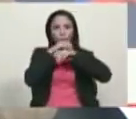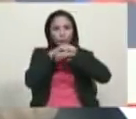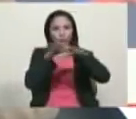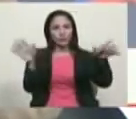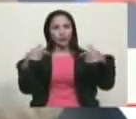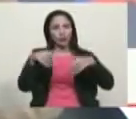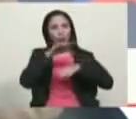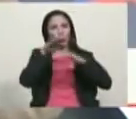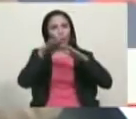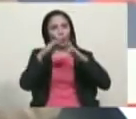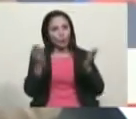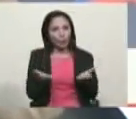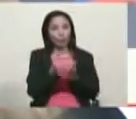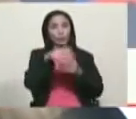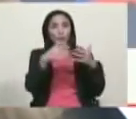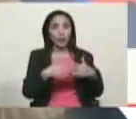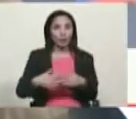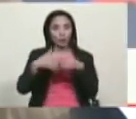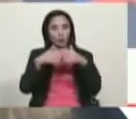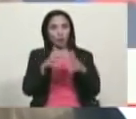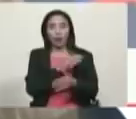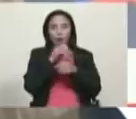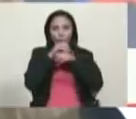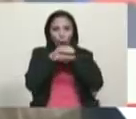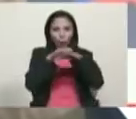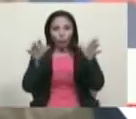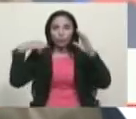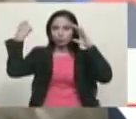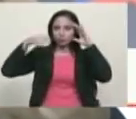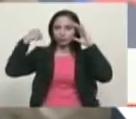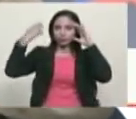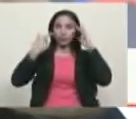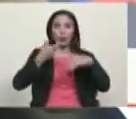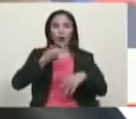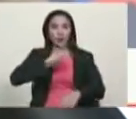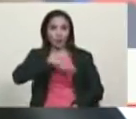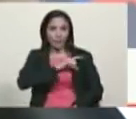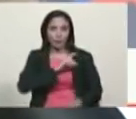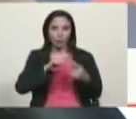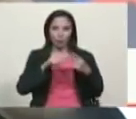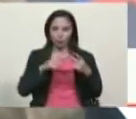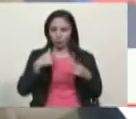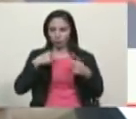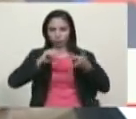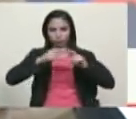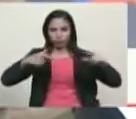Unidos. El video salió en español, como lo grabé.